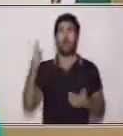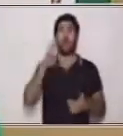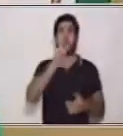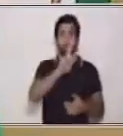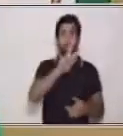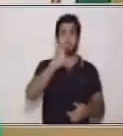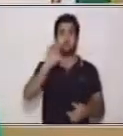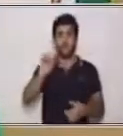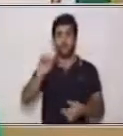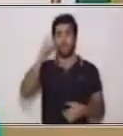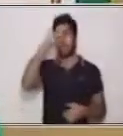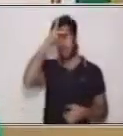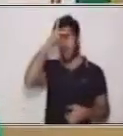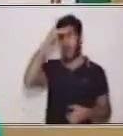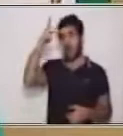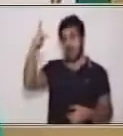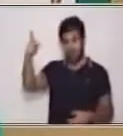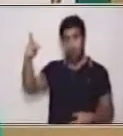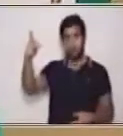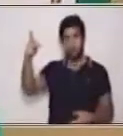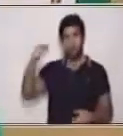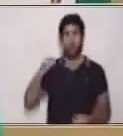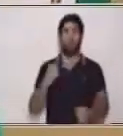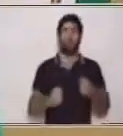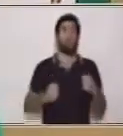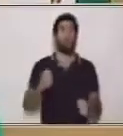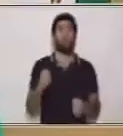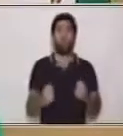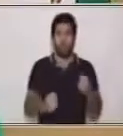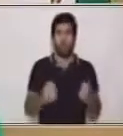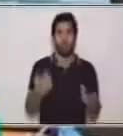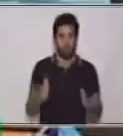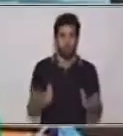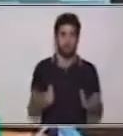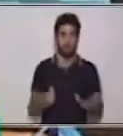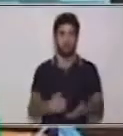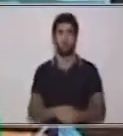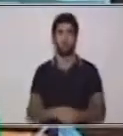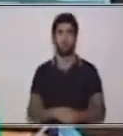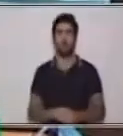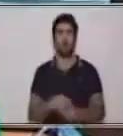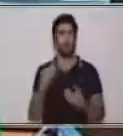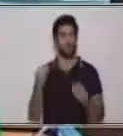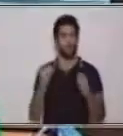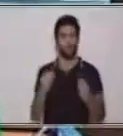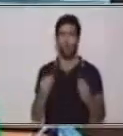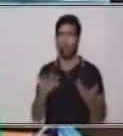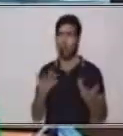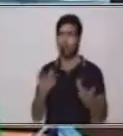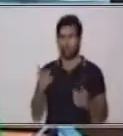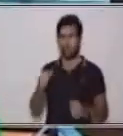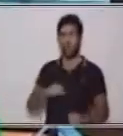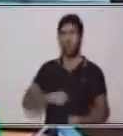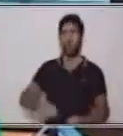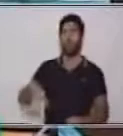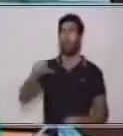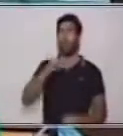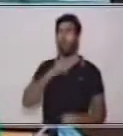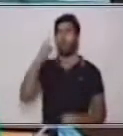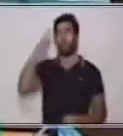20 kilómetros. 20 kilómetros. Es un orgullo para nuestro